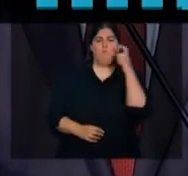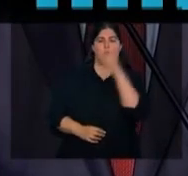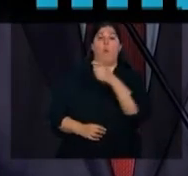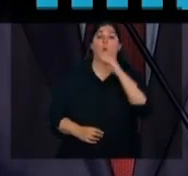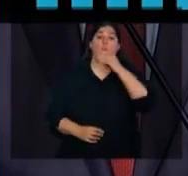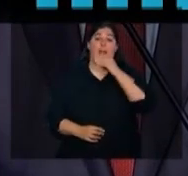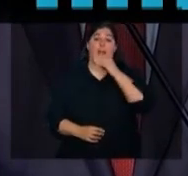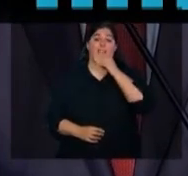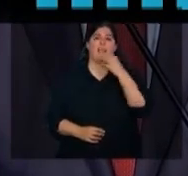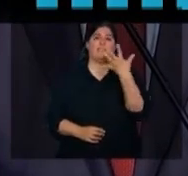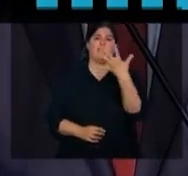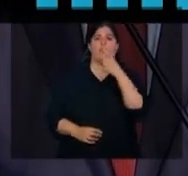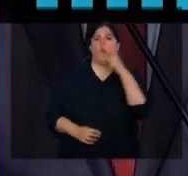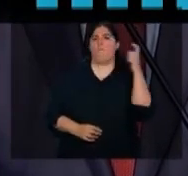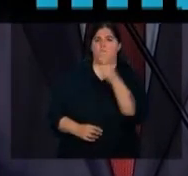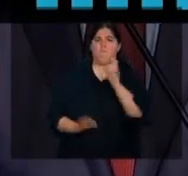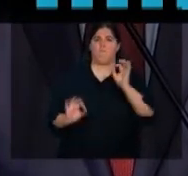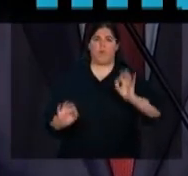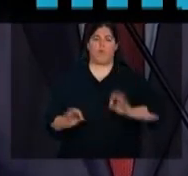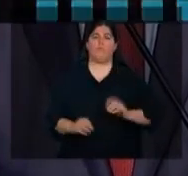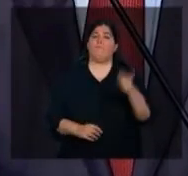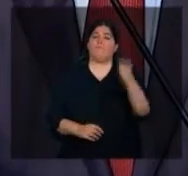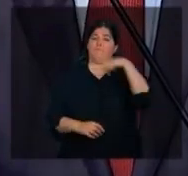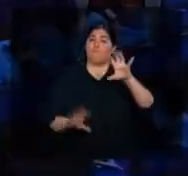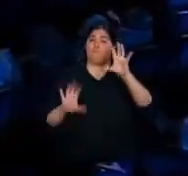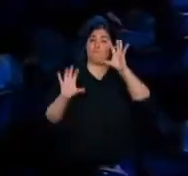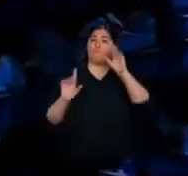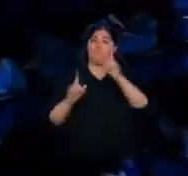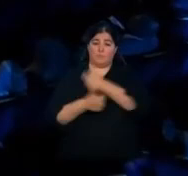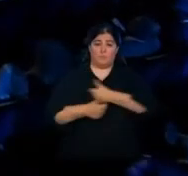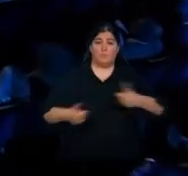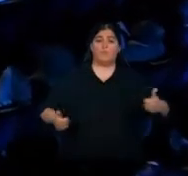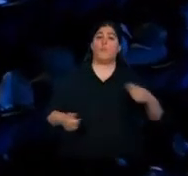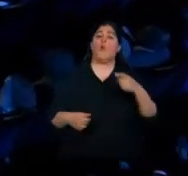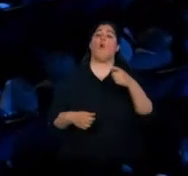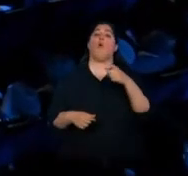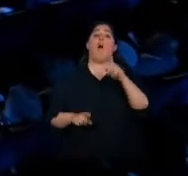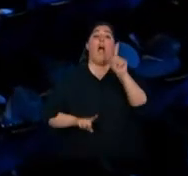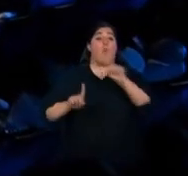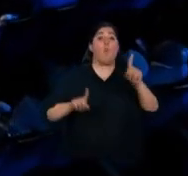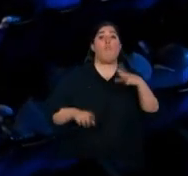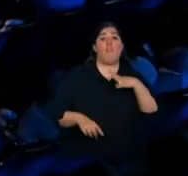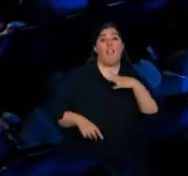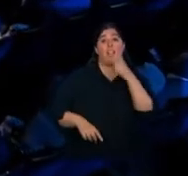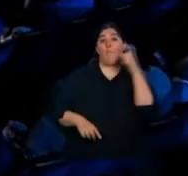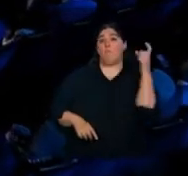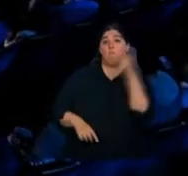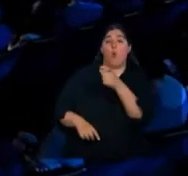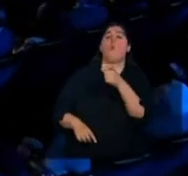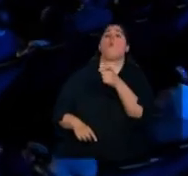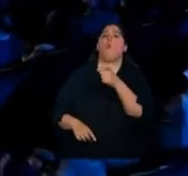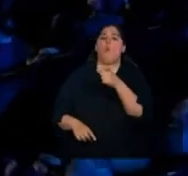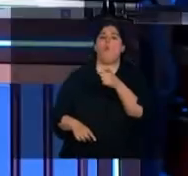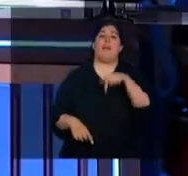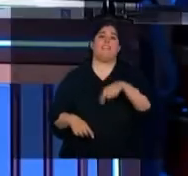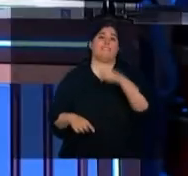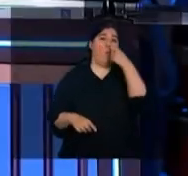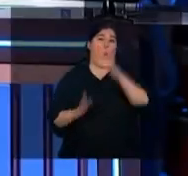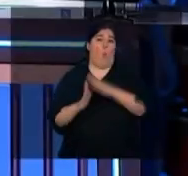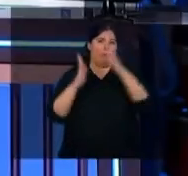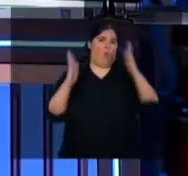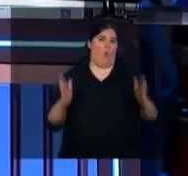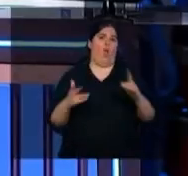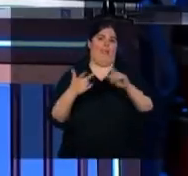Sergio maa cinco réplicas les recordamos a los candidatos que aún tengan derecho a réplica a favor que este es el